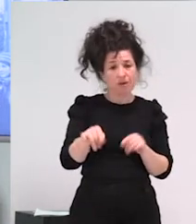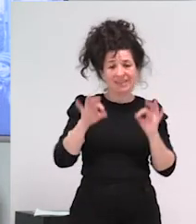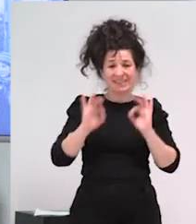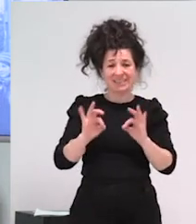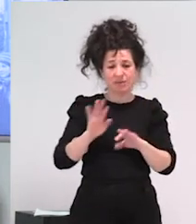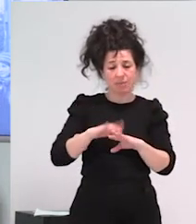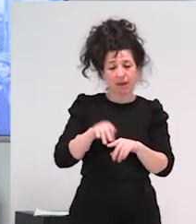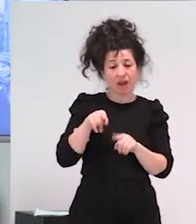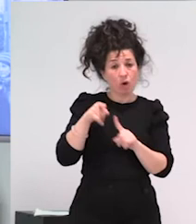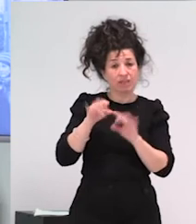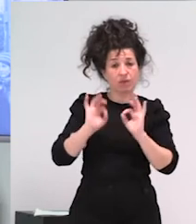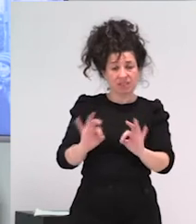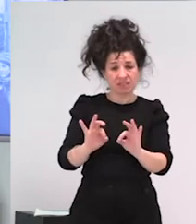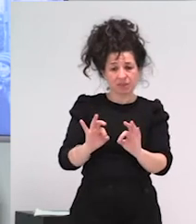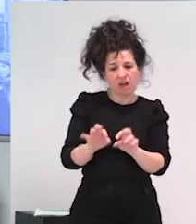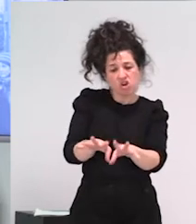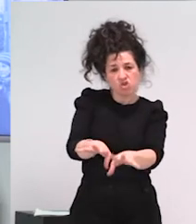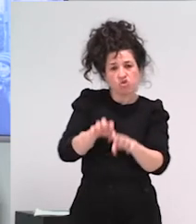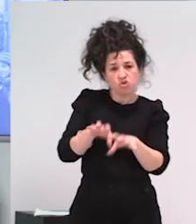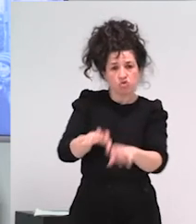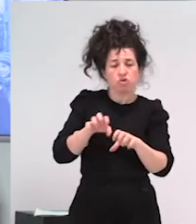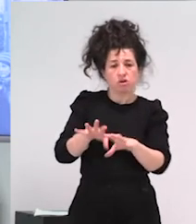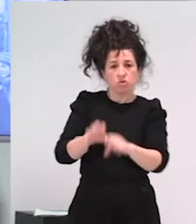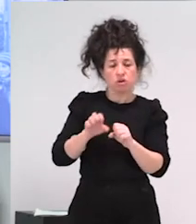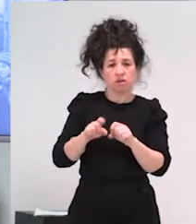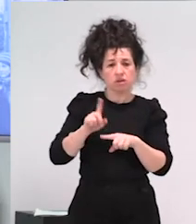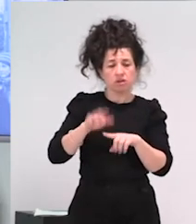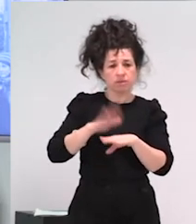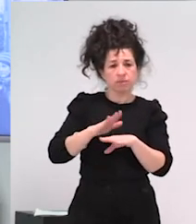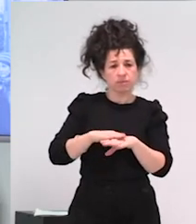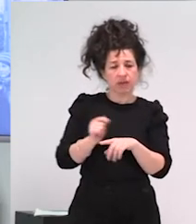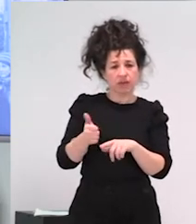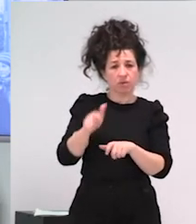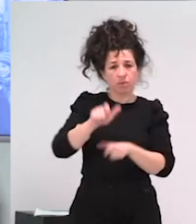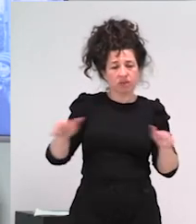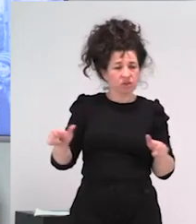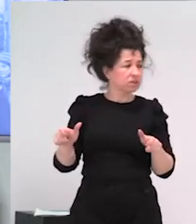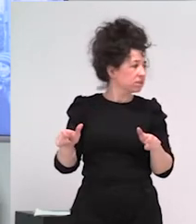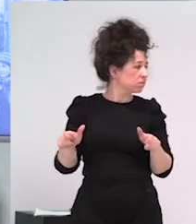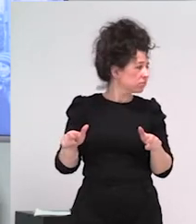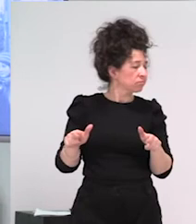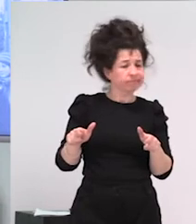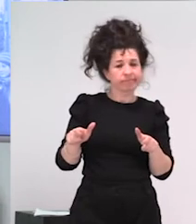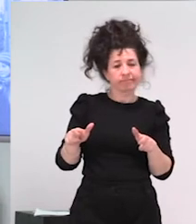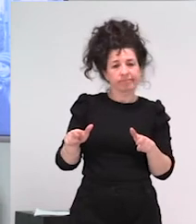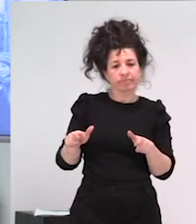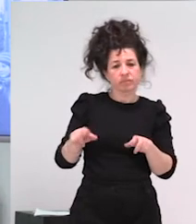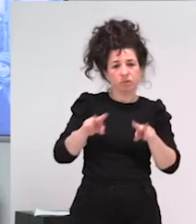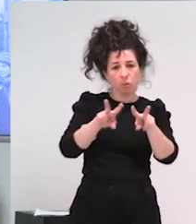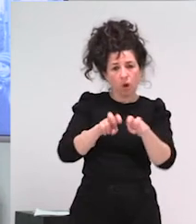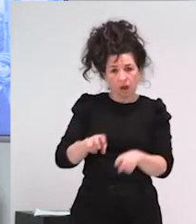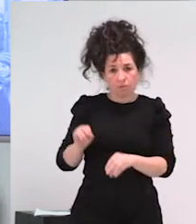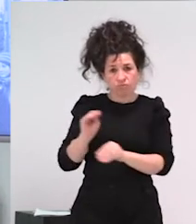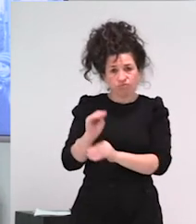que sirven para tener maquilas, para tener grandes extensiones de personas cuidando el campo